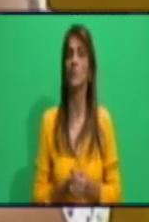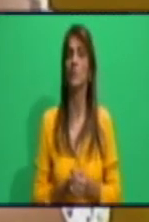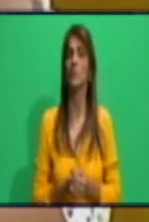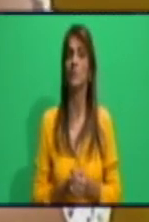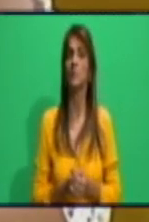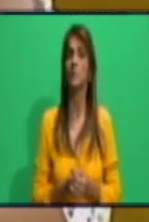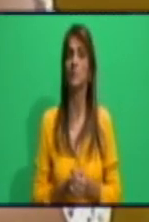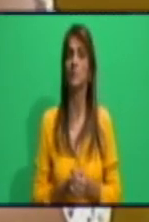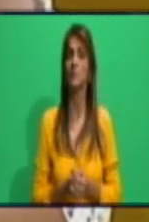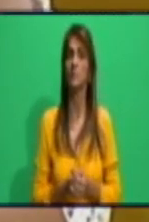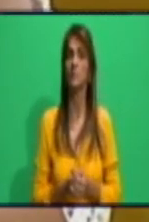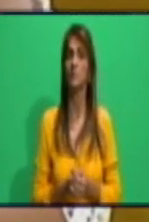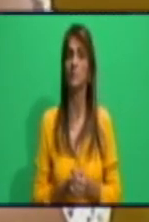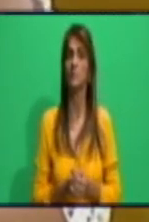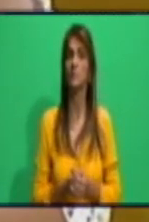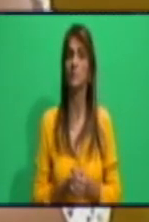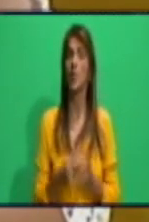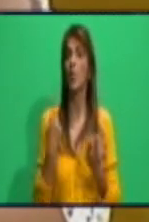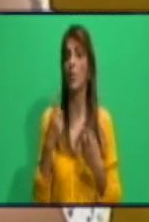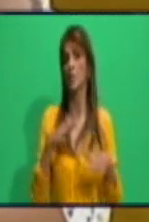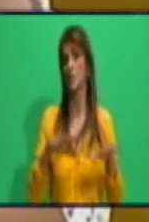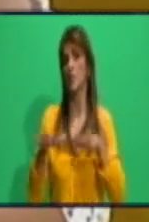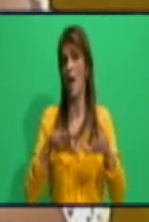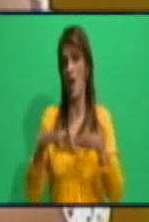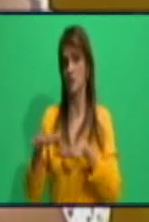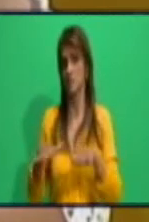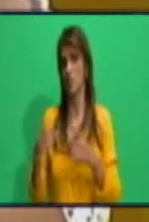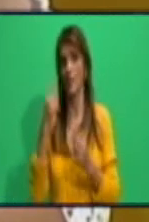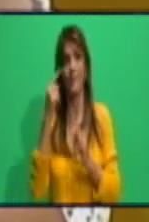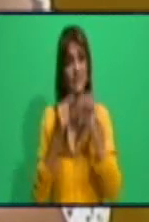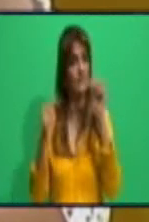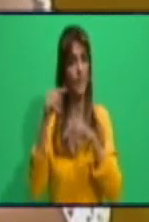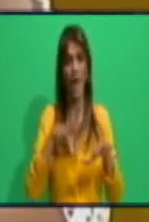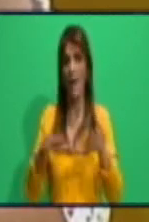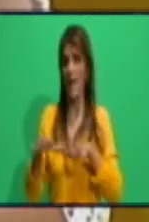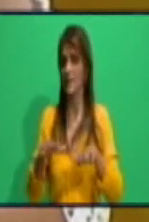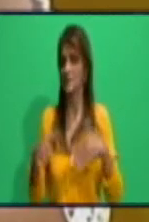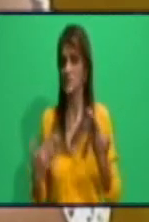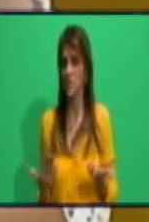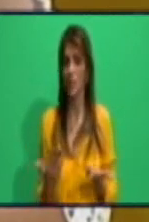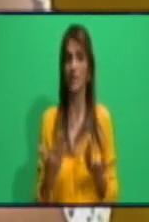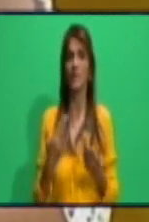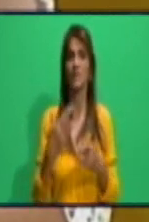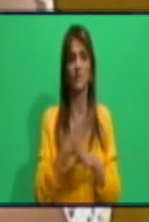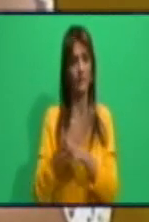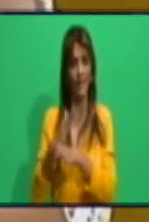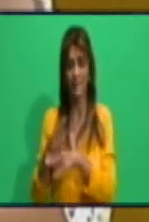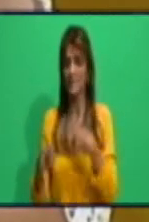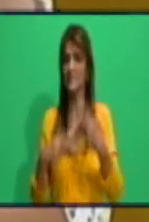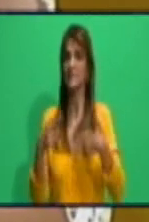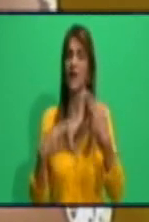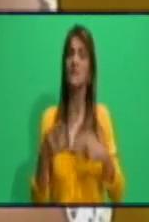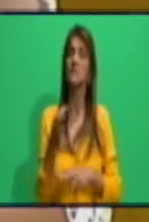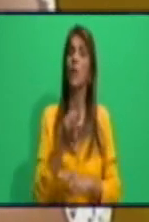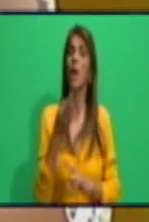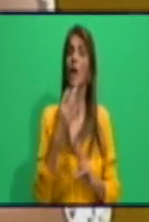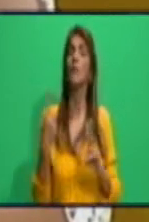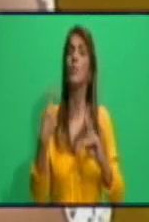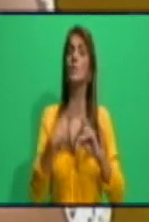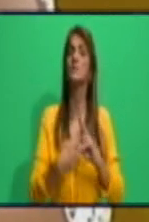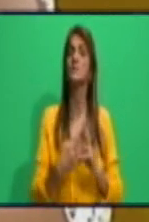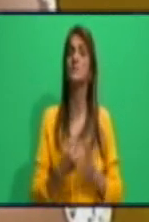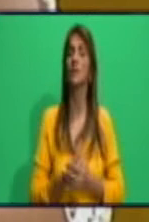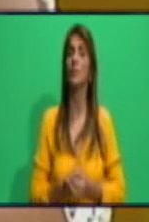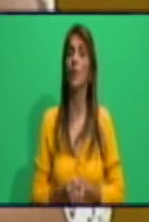calidad. Esta es una de las acciones y la principal acción que se está realizando en el municipio, porque es la que nos permite levantar